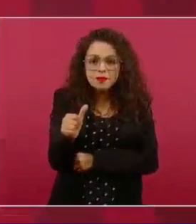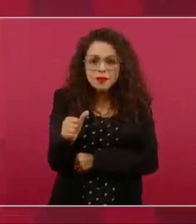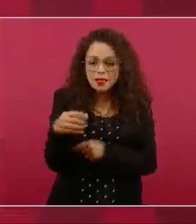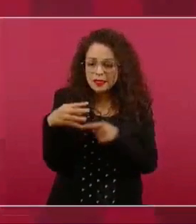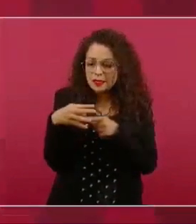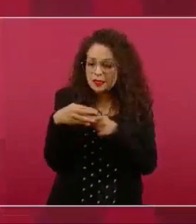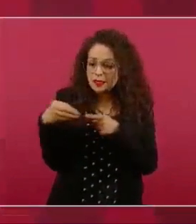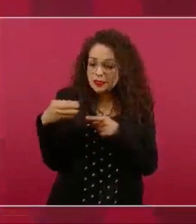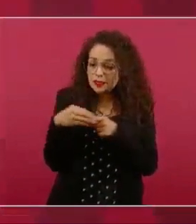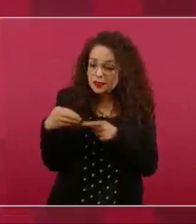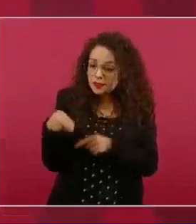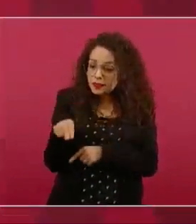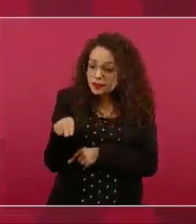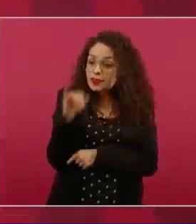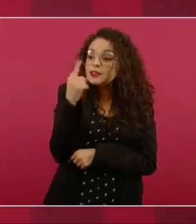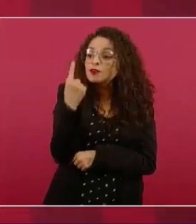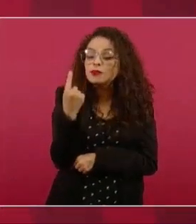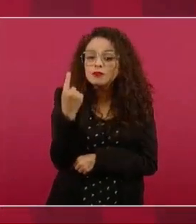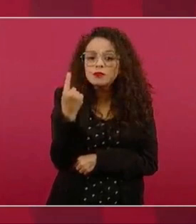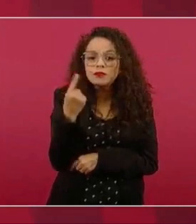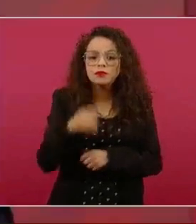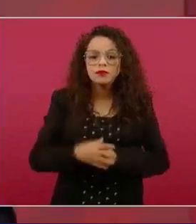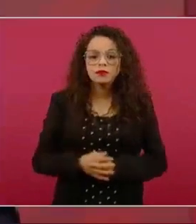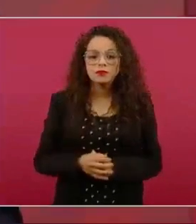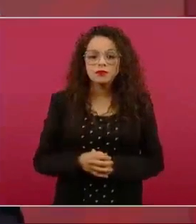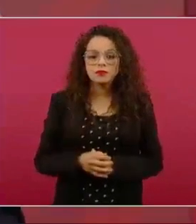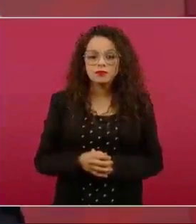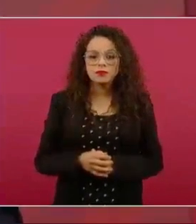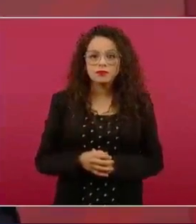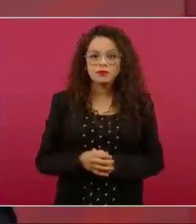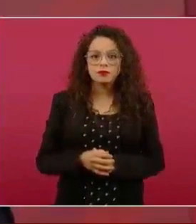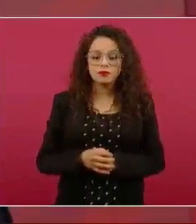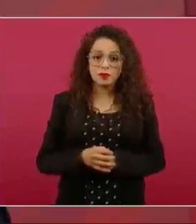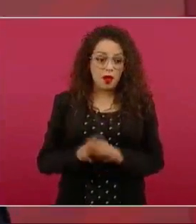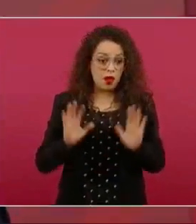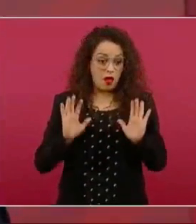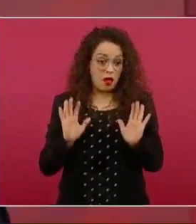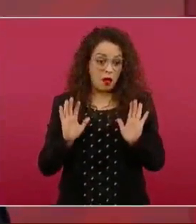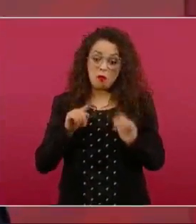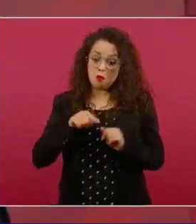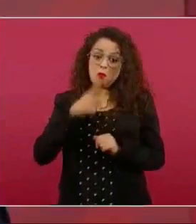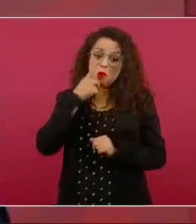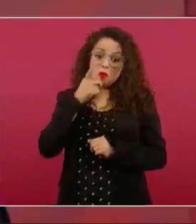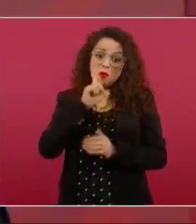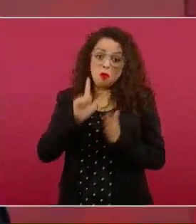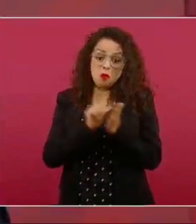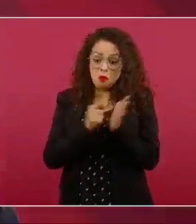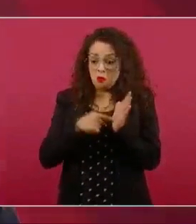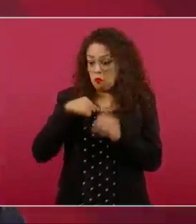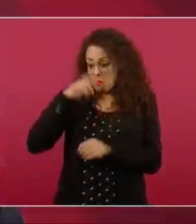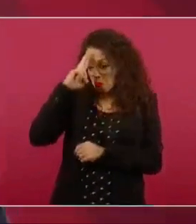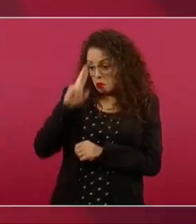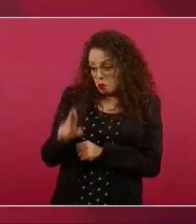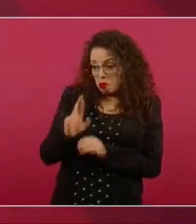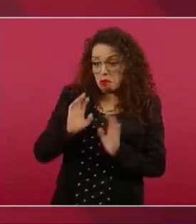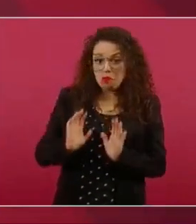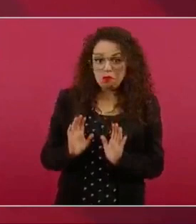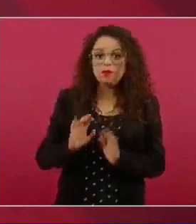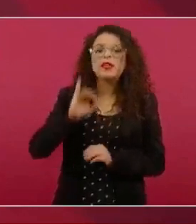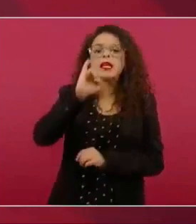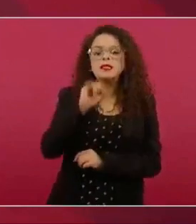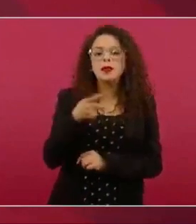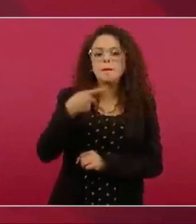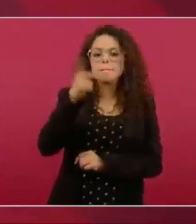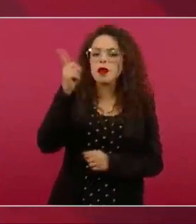Y el argumento es que es legal, sí, es legal, pero es inmoral, porque si